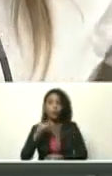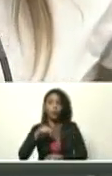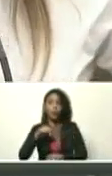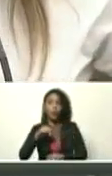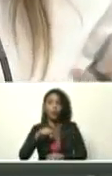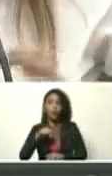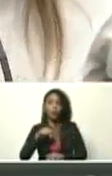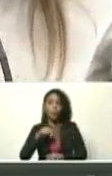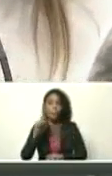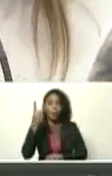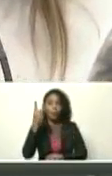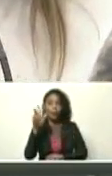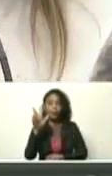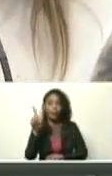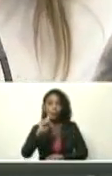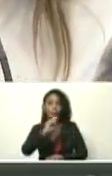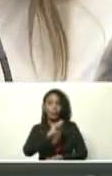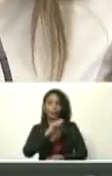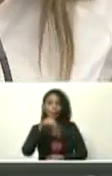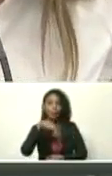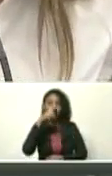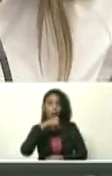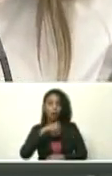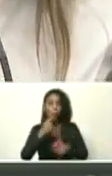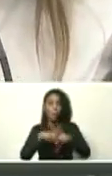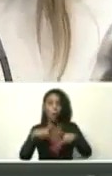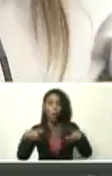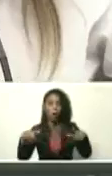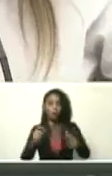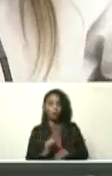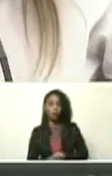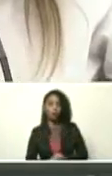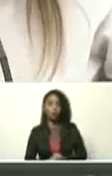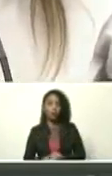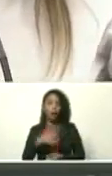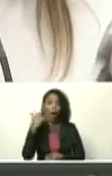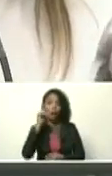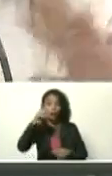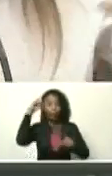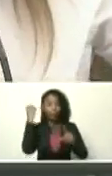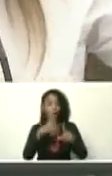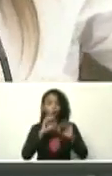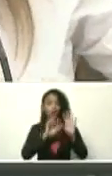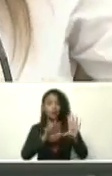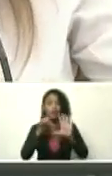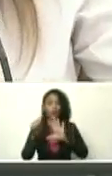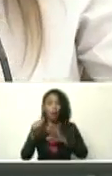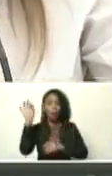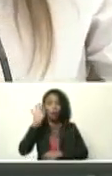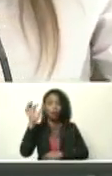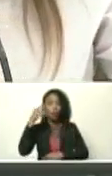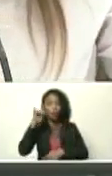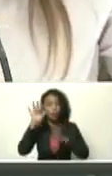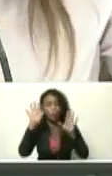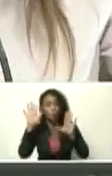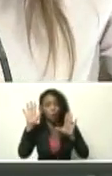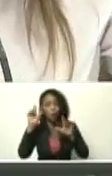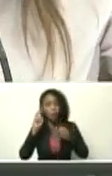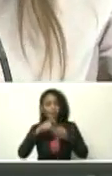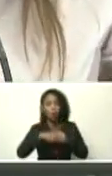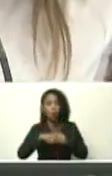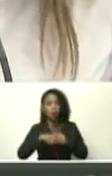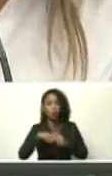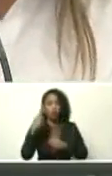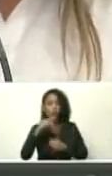en este primer trimestre del año ha crecido. Hay un impacto de 86% según los registros que tenemos, nada más de